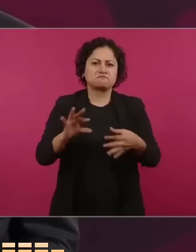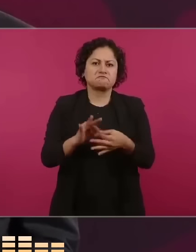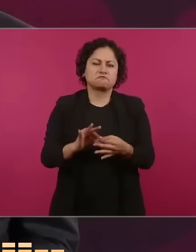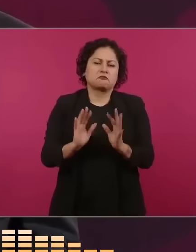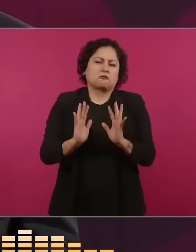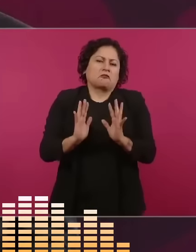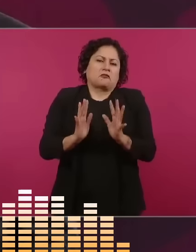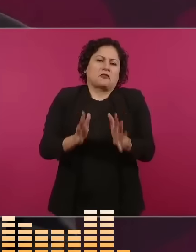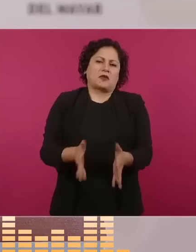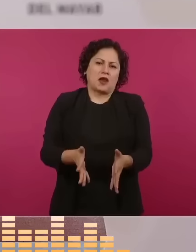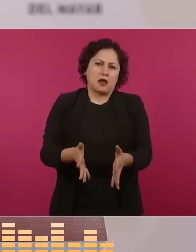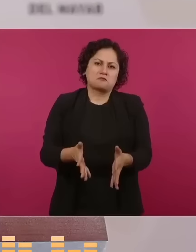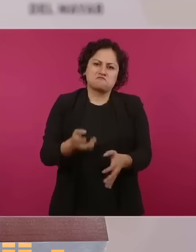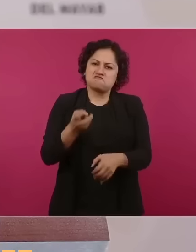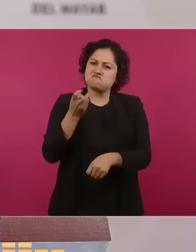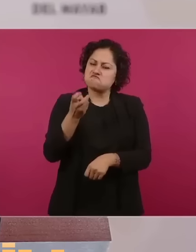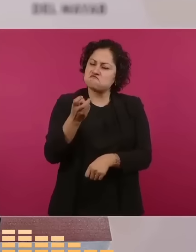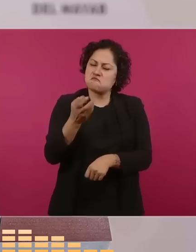Es una